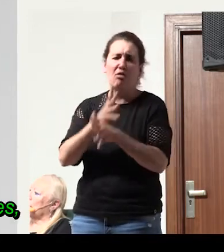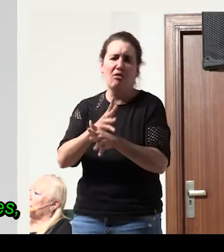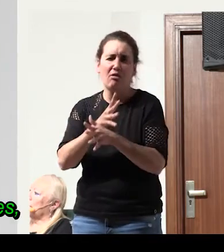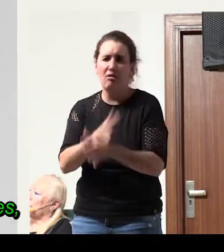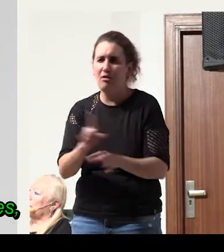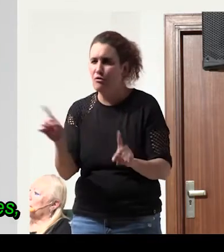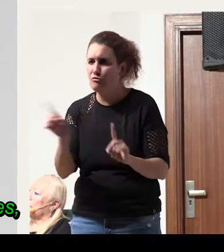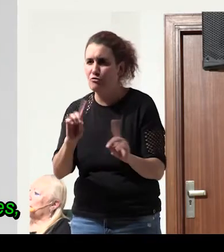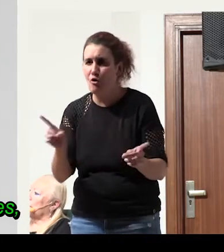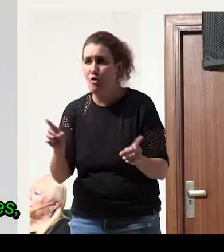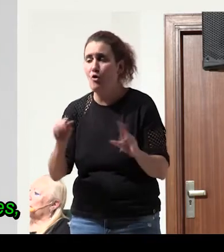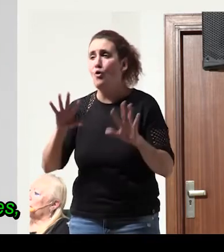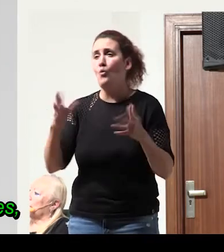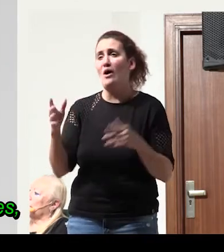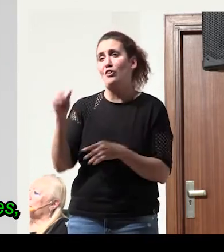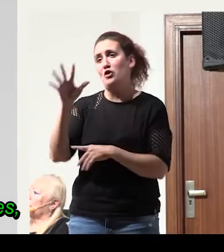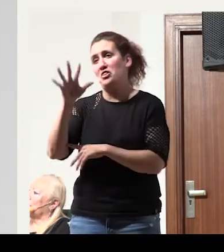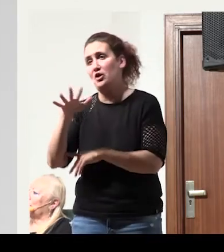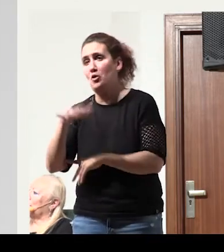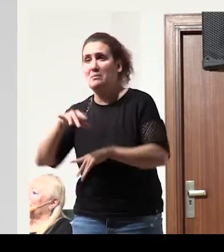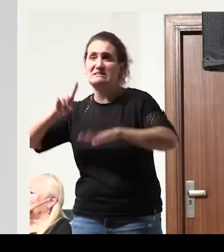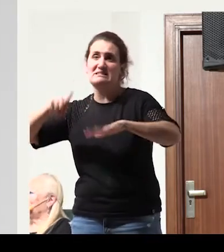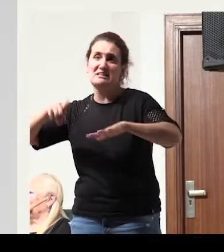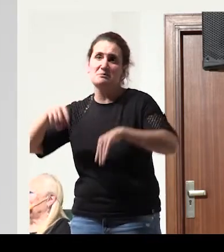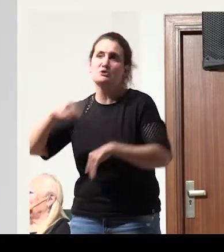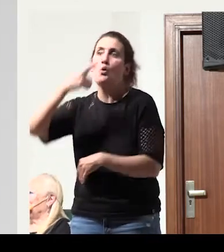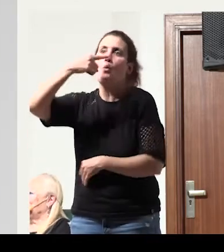son 5 o 6 meses o un año quizá.